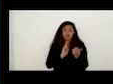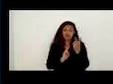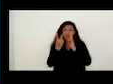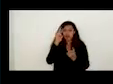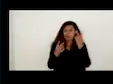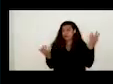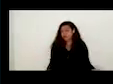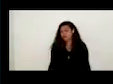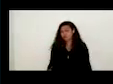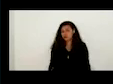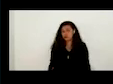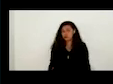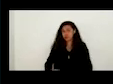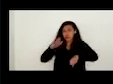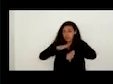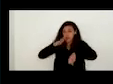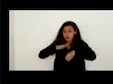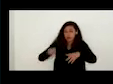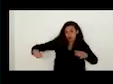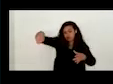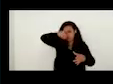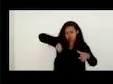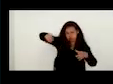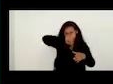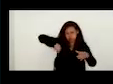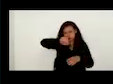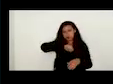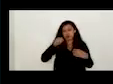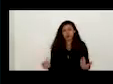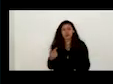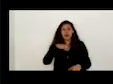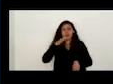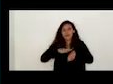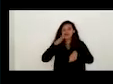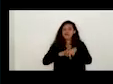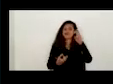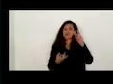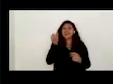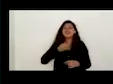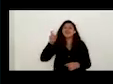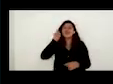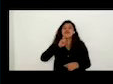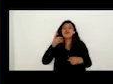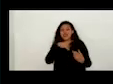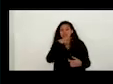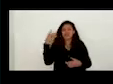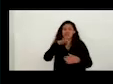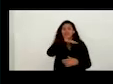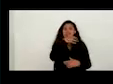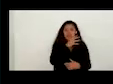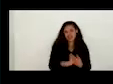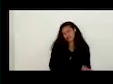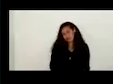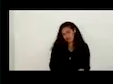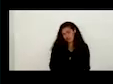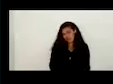verdura, entre más agregue yo de esa salsa a esos totopos, pues estoy consumiendo mayor cantidad de jitomates, de chile, de cebolla. Debe